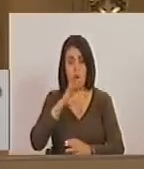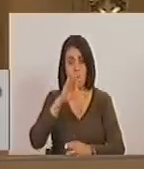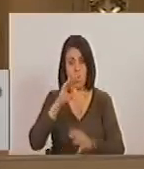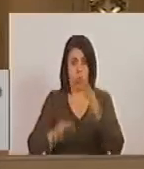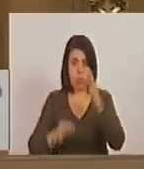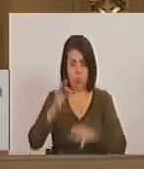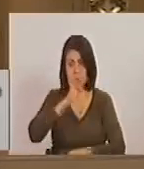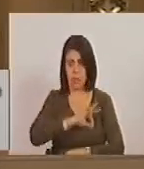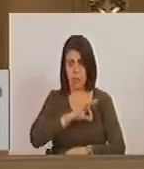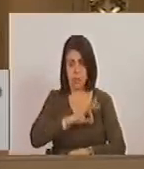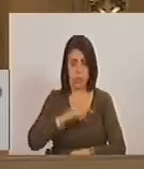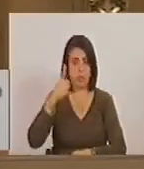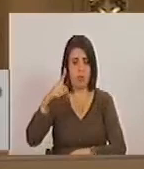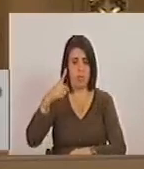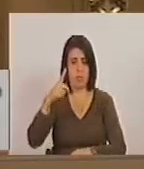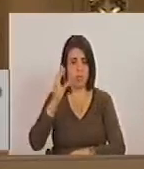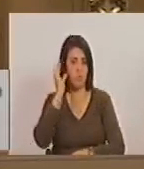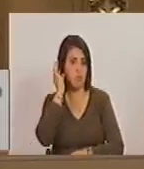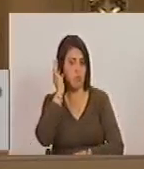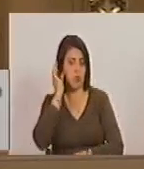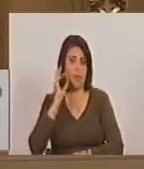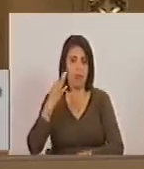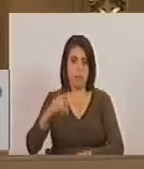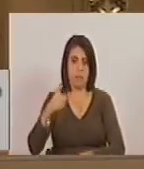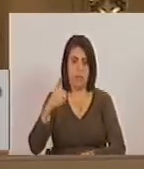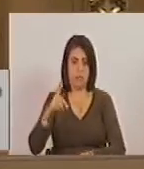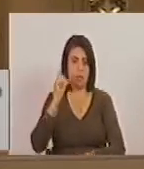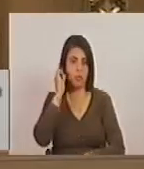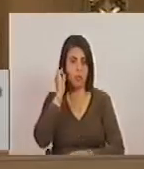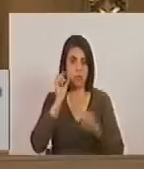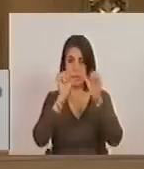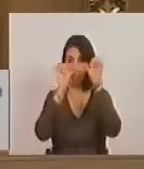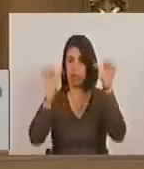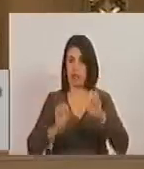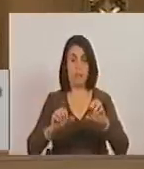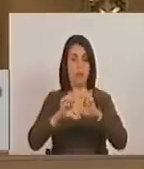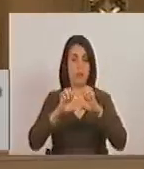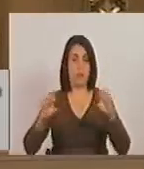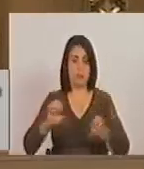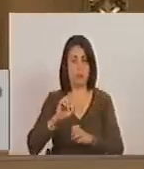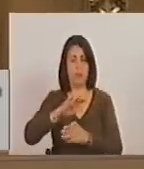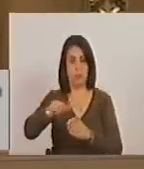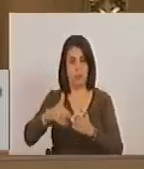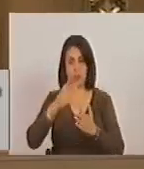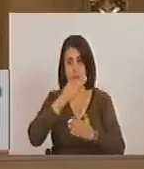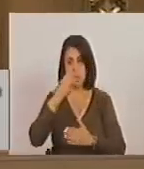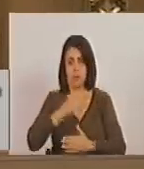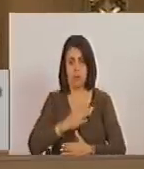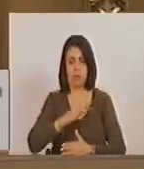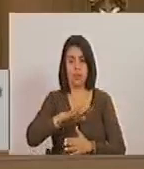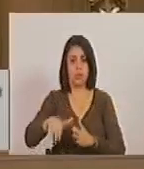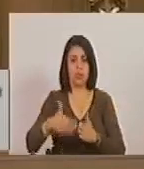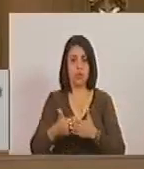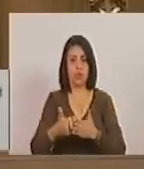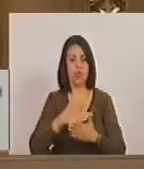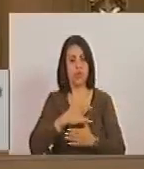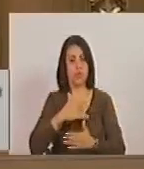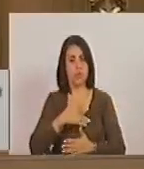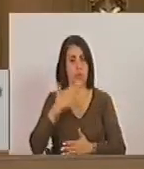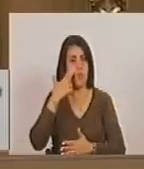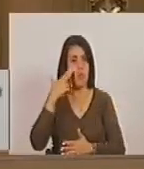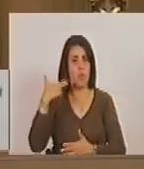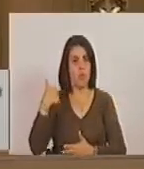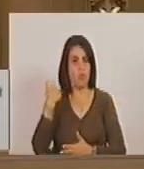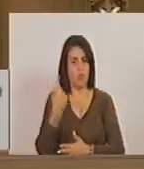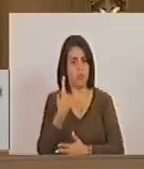los derechos de la mujer, por los derechos de la mujer a se incluir en un sistema educativo que realmente garantizara que uno se sintiera orgulloso,